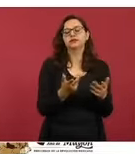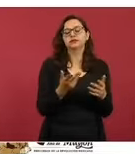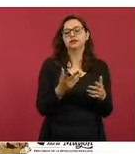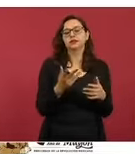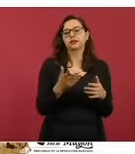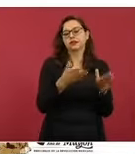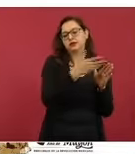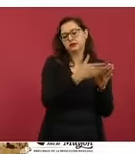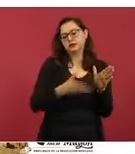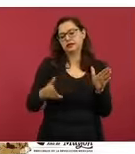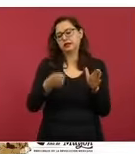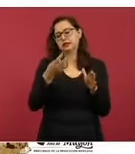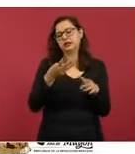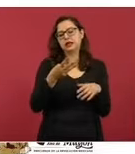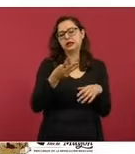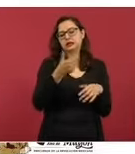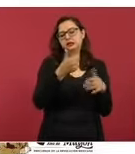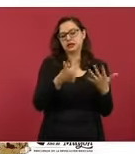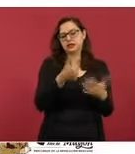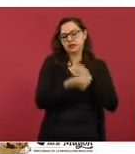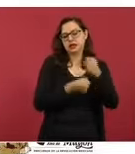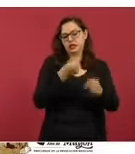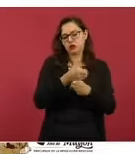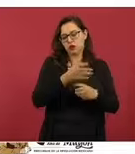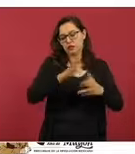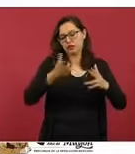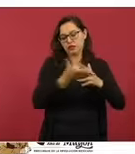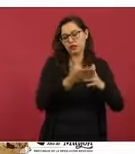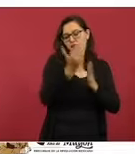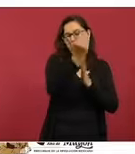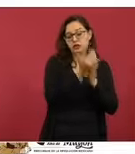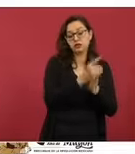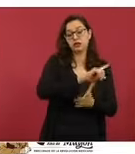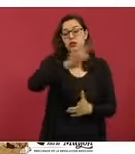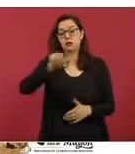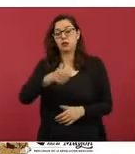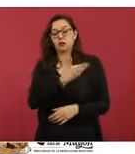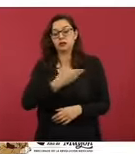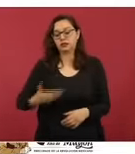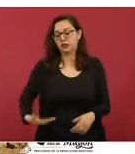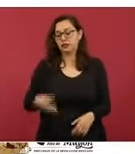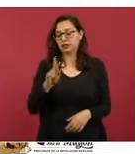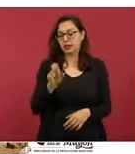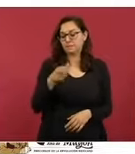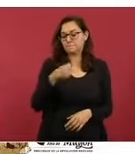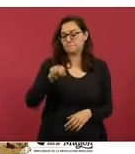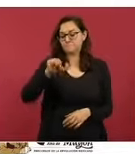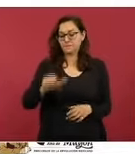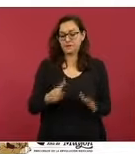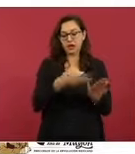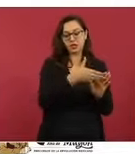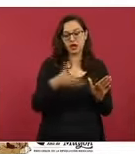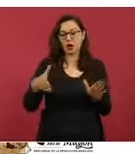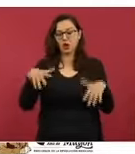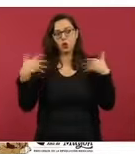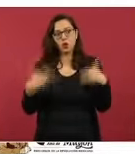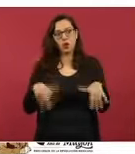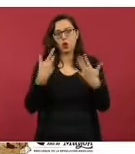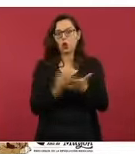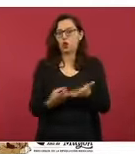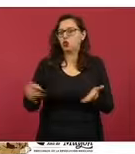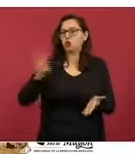mitad del sexenio. Luego, con el sexenio de Peña Nieto, se duplicaron las remesas que enviaron esas heroínas